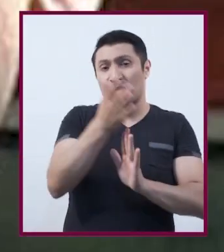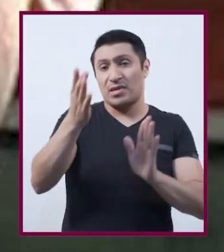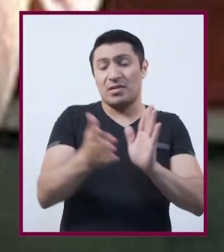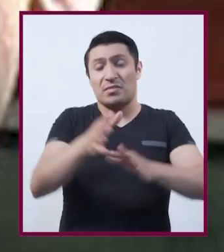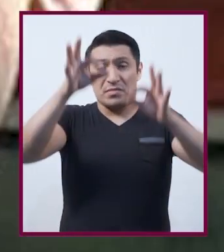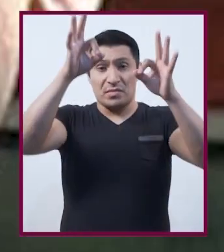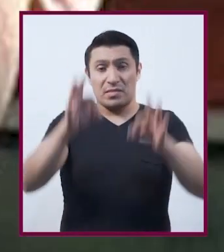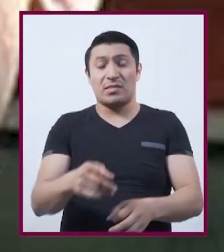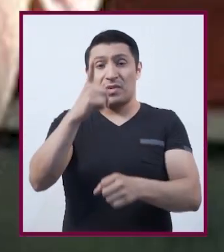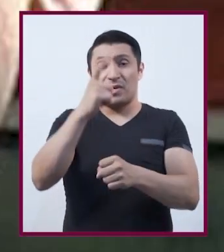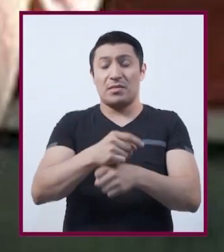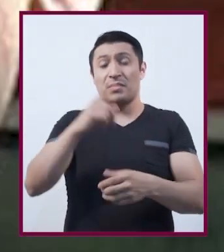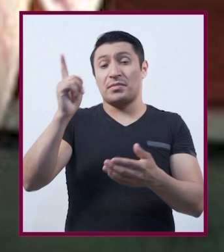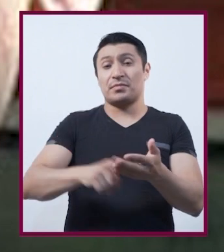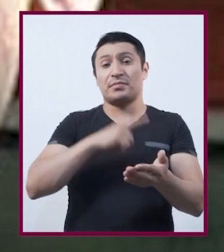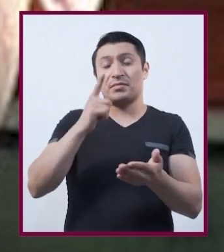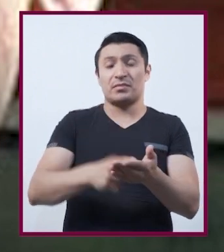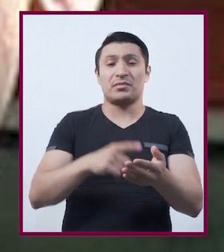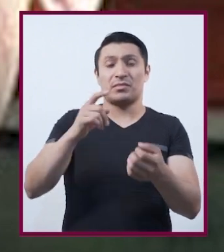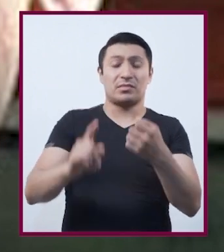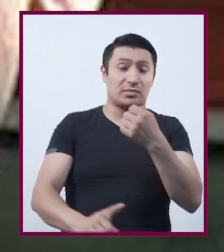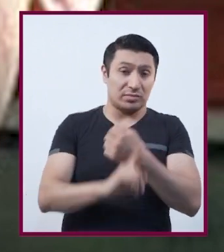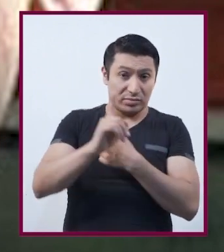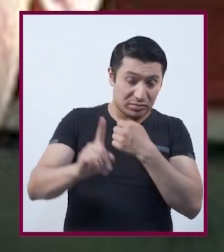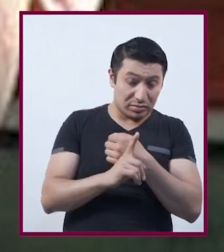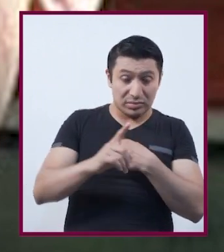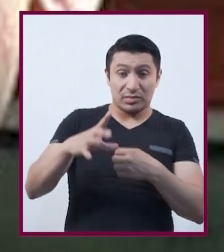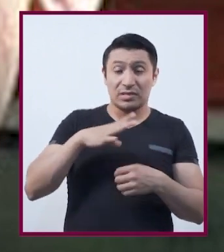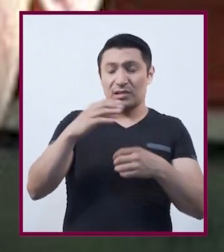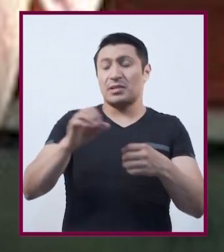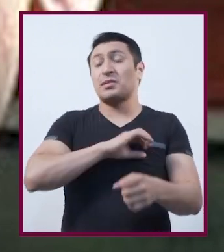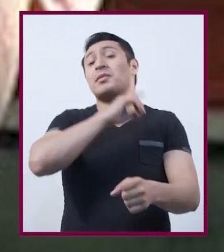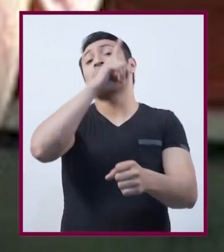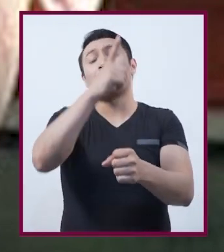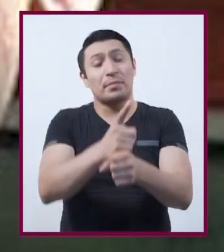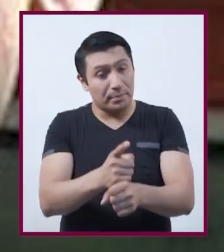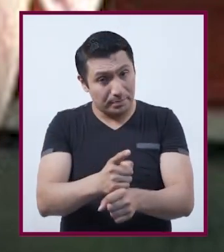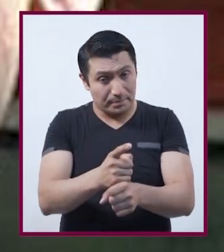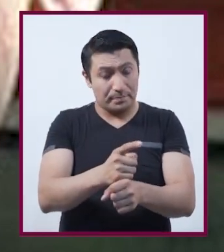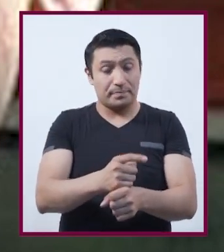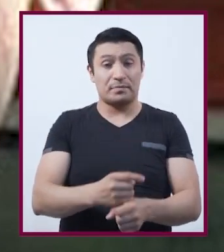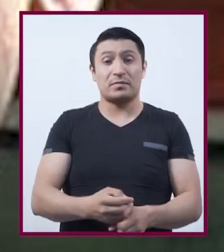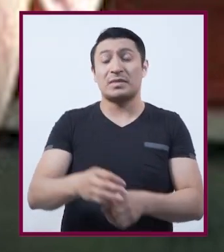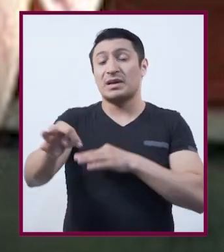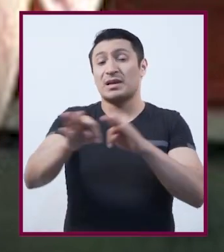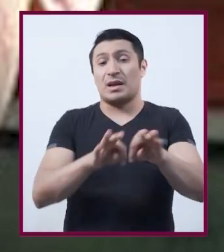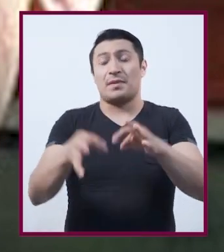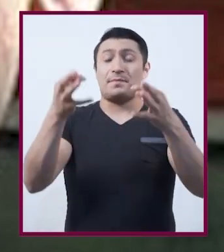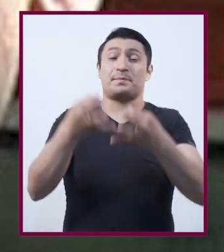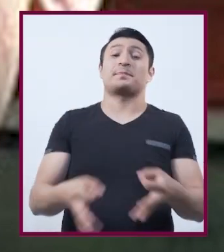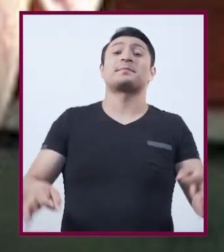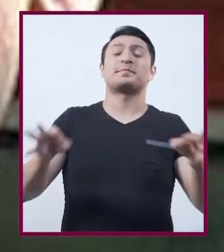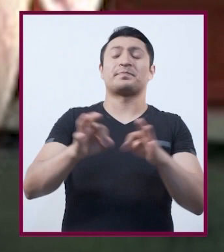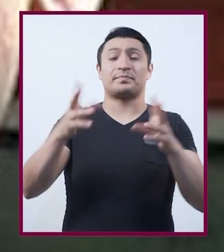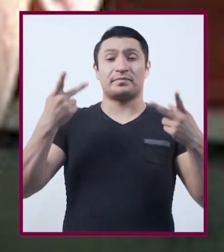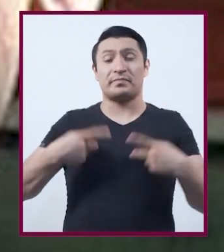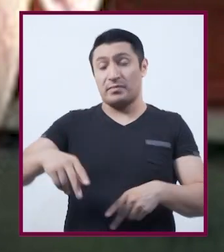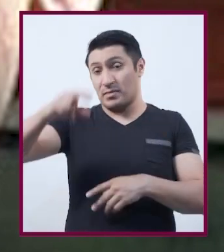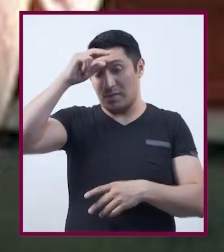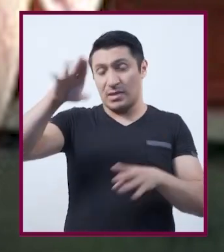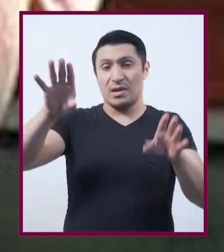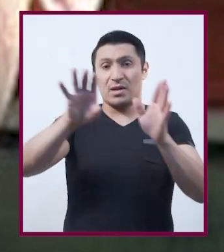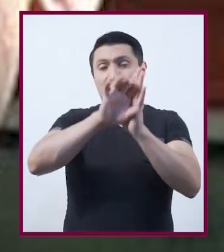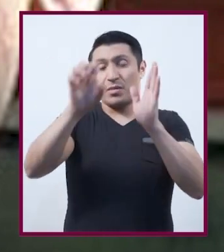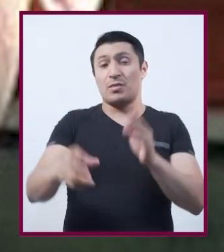con importantes intelectuales como el poeta Juan Gelman. 3 años después se vio obligado a prolongar su